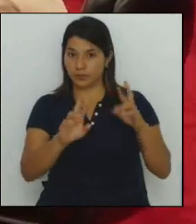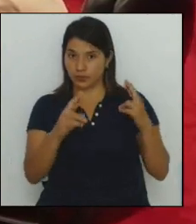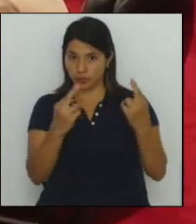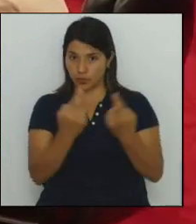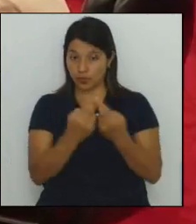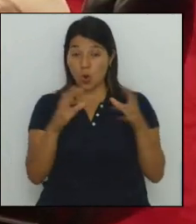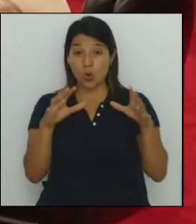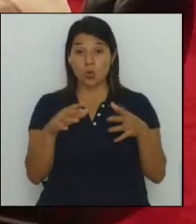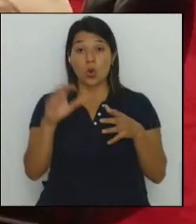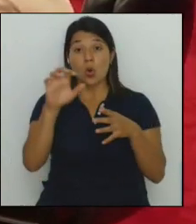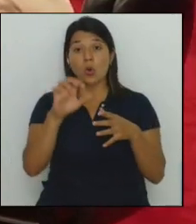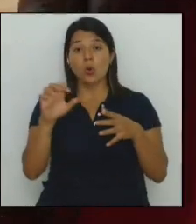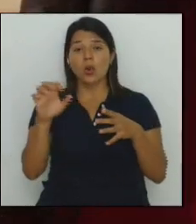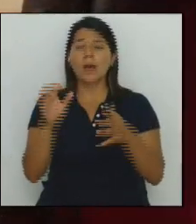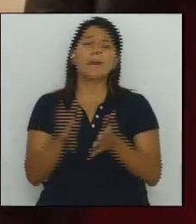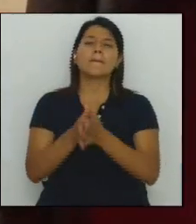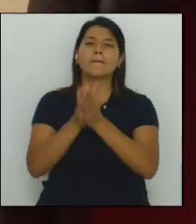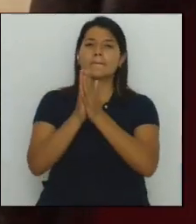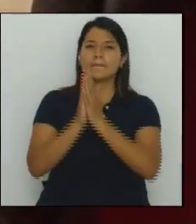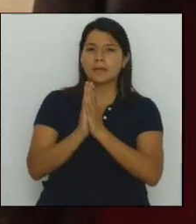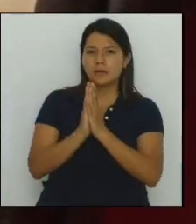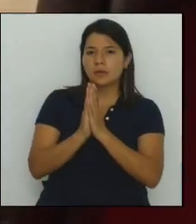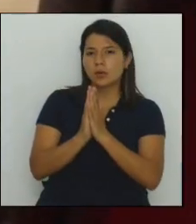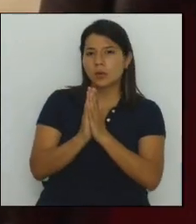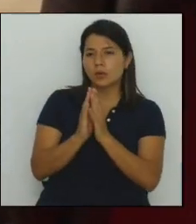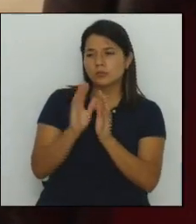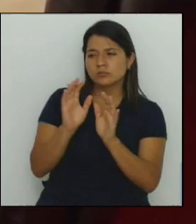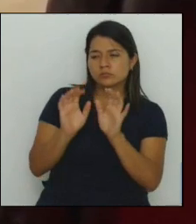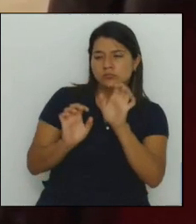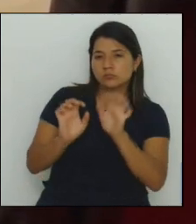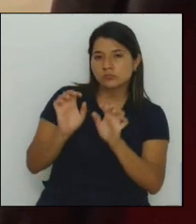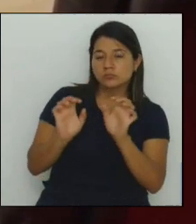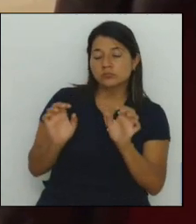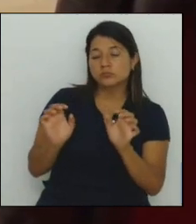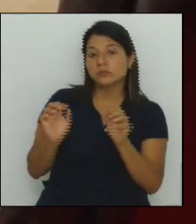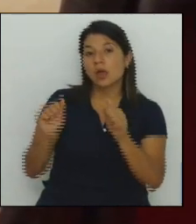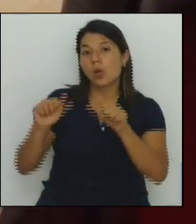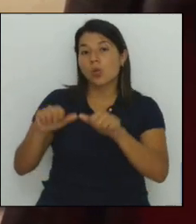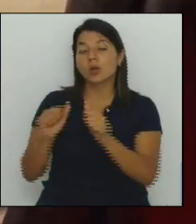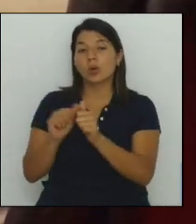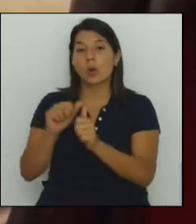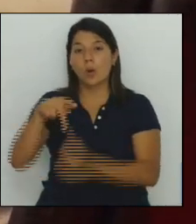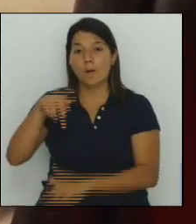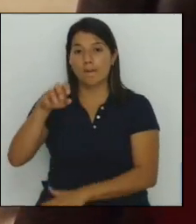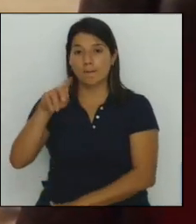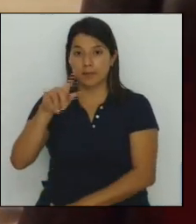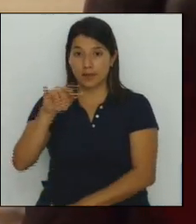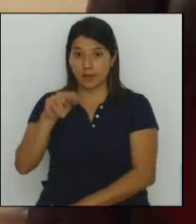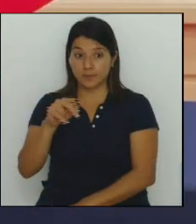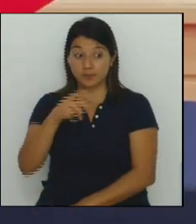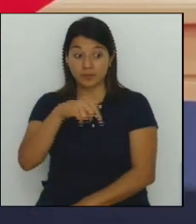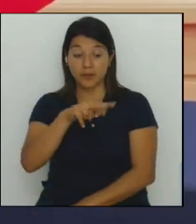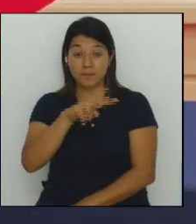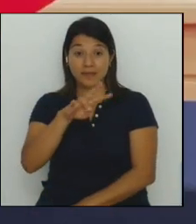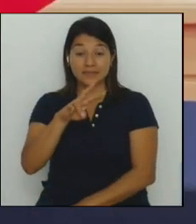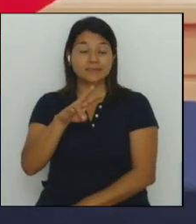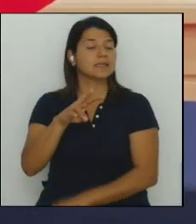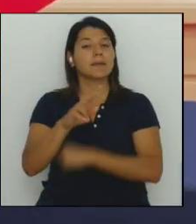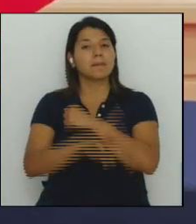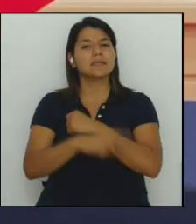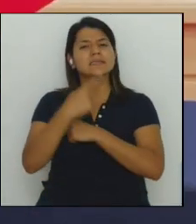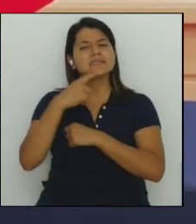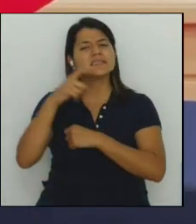vínculos con Pekín y los líderes de los 27 países insisten en la necesidad de reducir los riesgos sin romper los